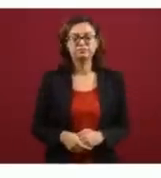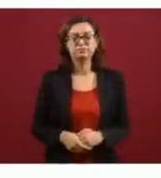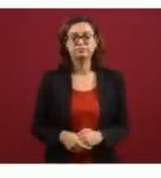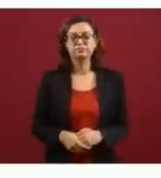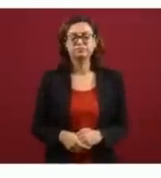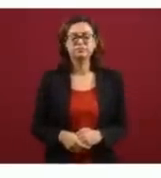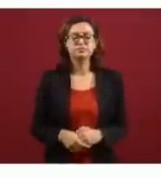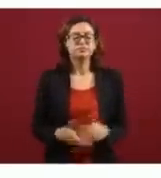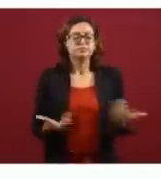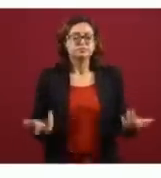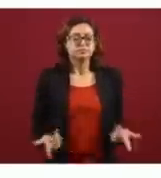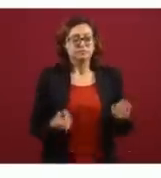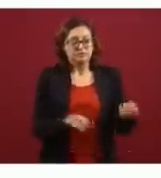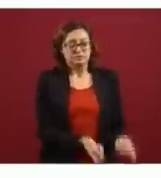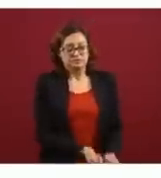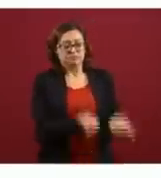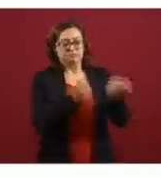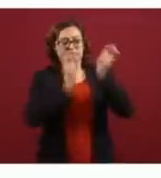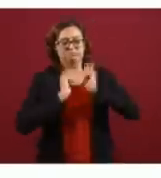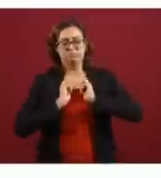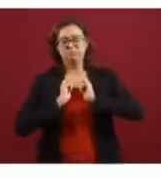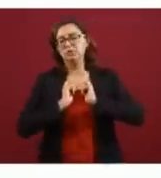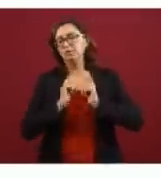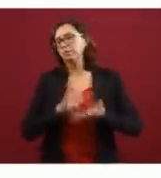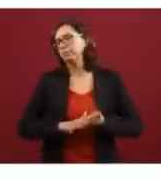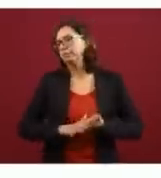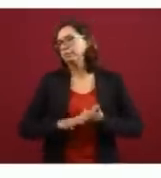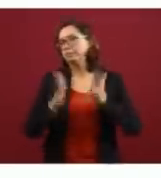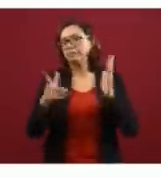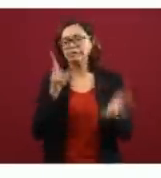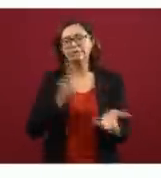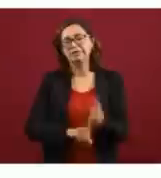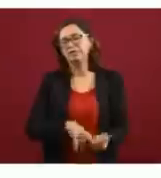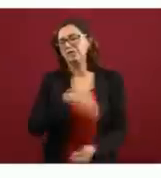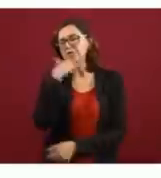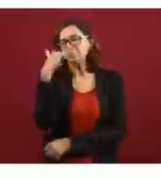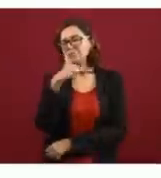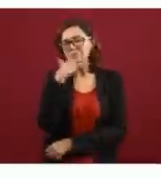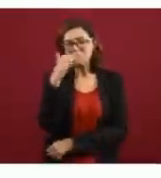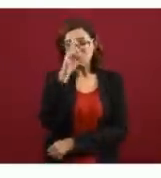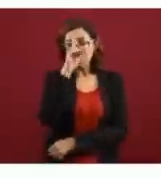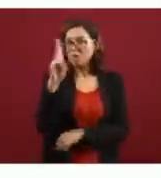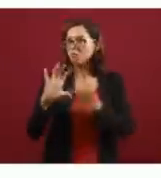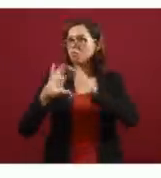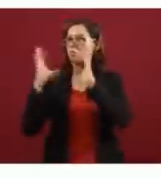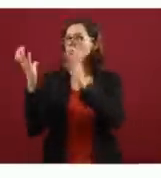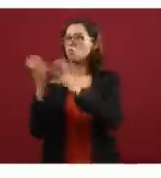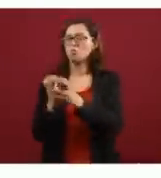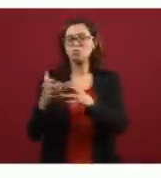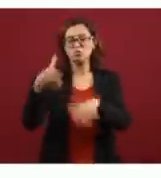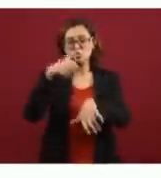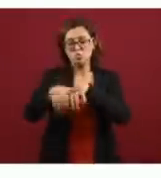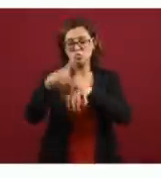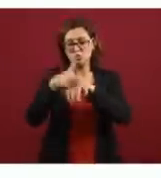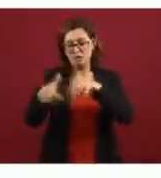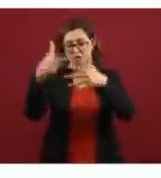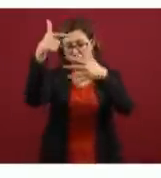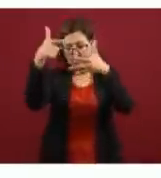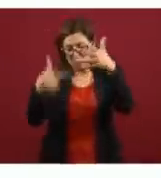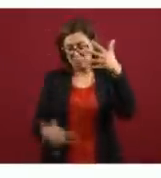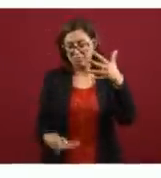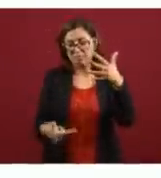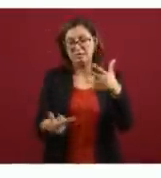Recibimos un país con uno de los mayores índices de corrupción en el mundo, el lugar 138